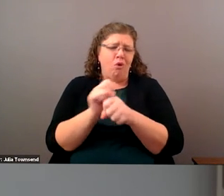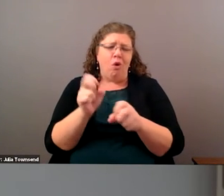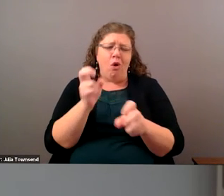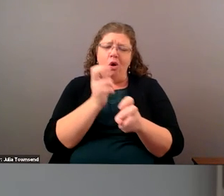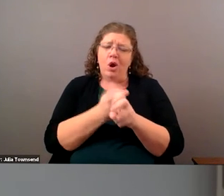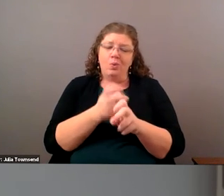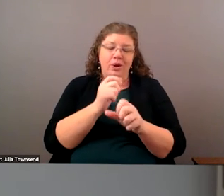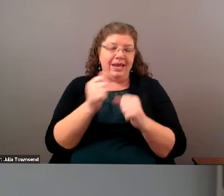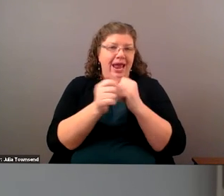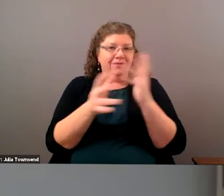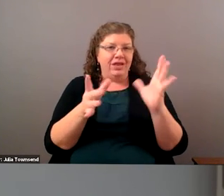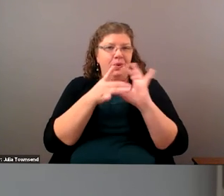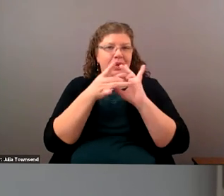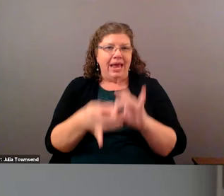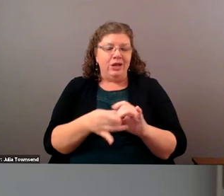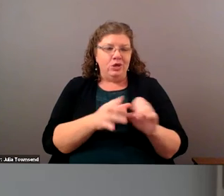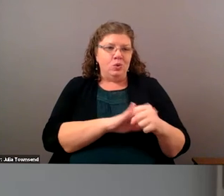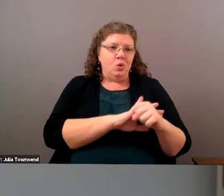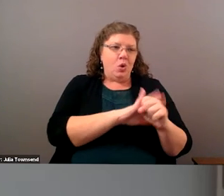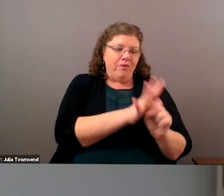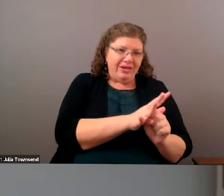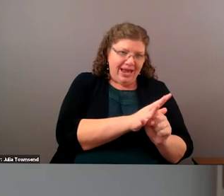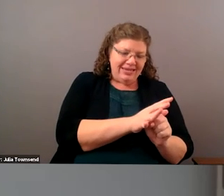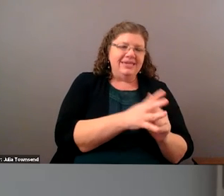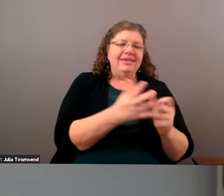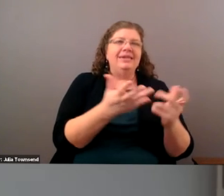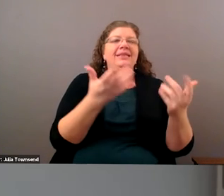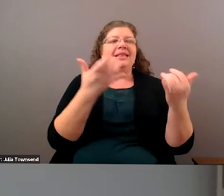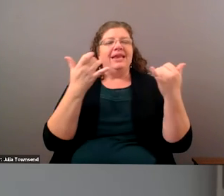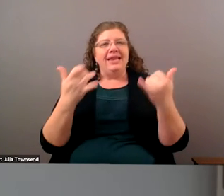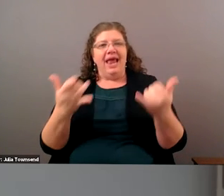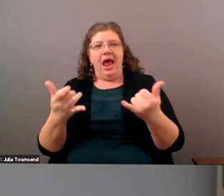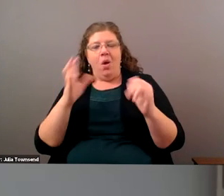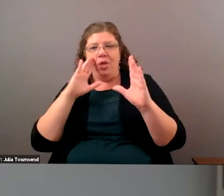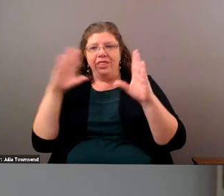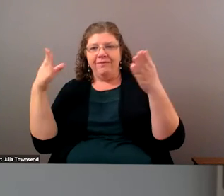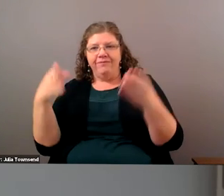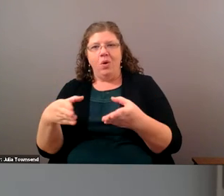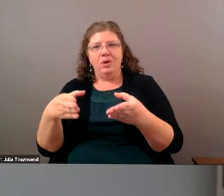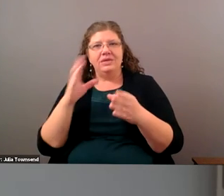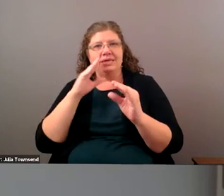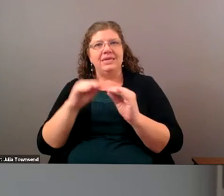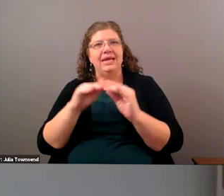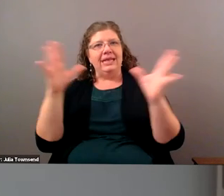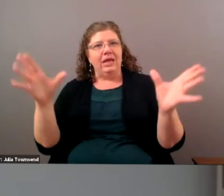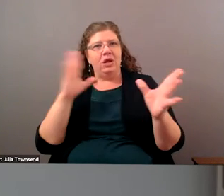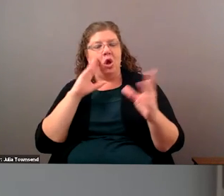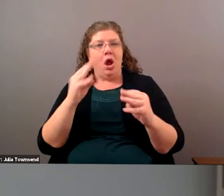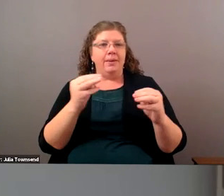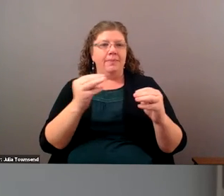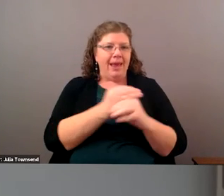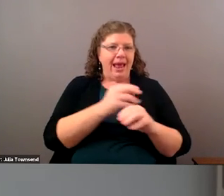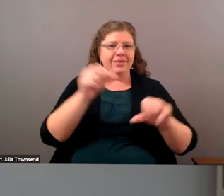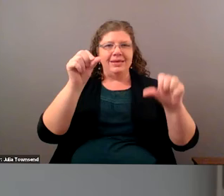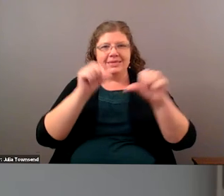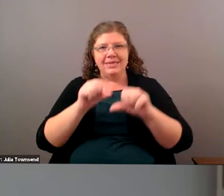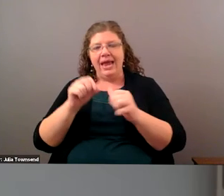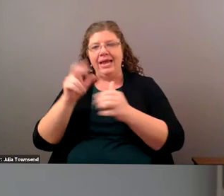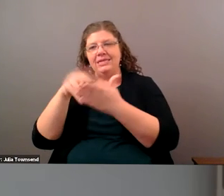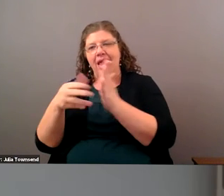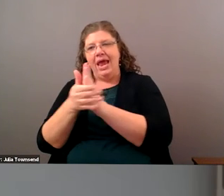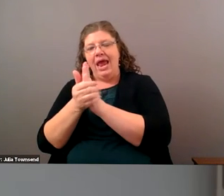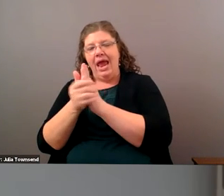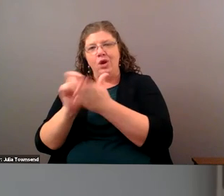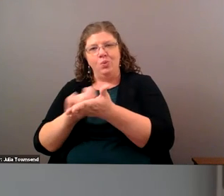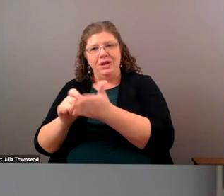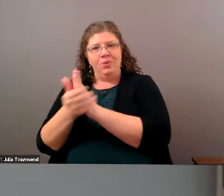el COVID-19, que ahora el enfoque está claramente en matemáticas y ciencia y lectoescritura. cultura, y esto